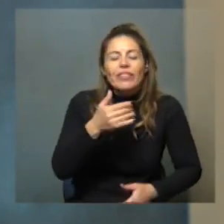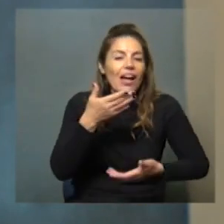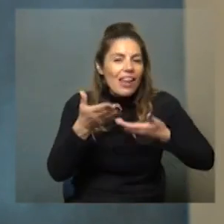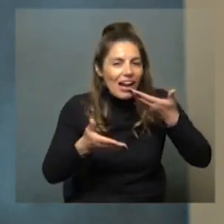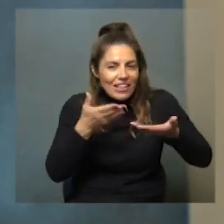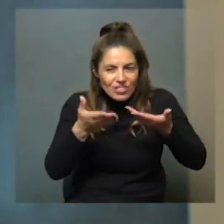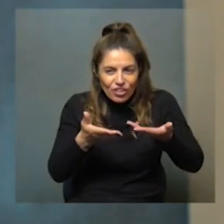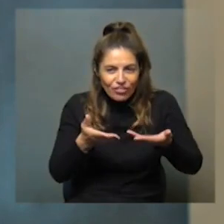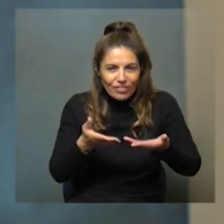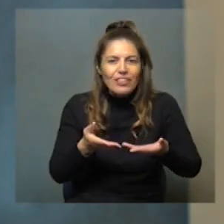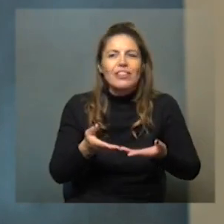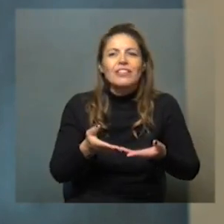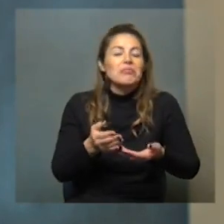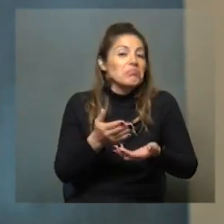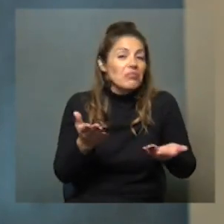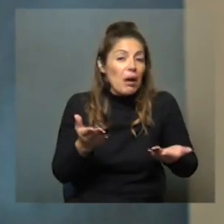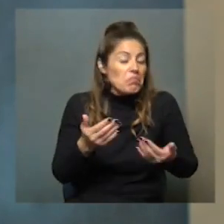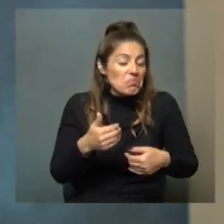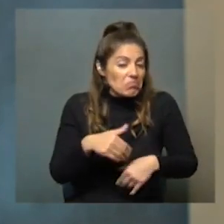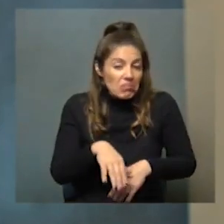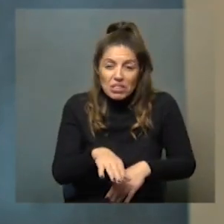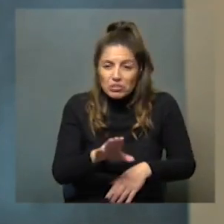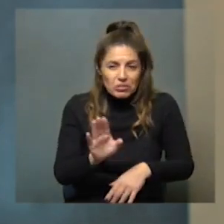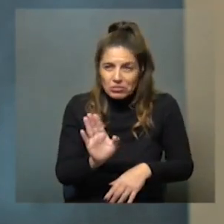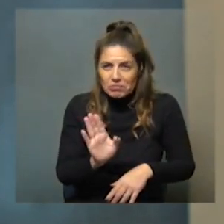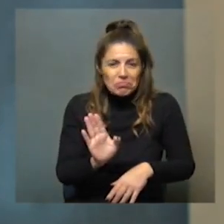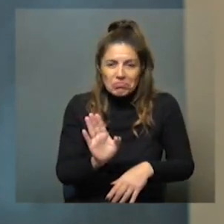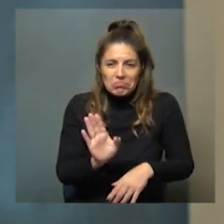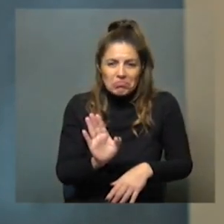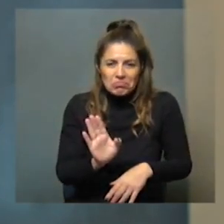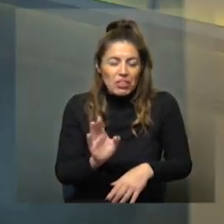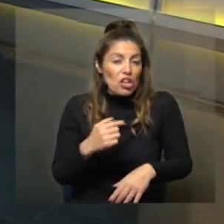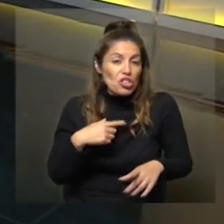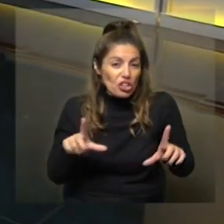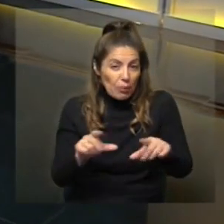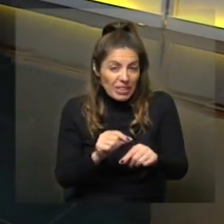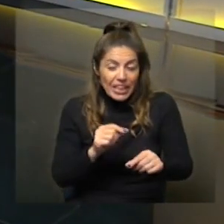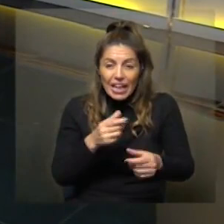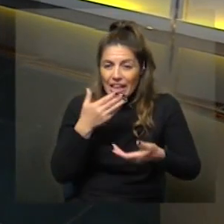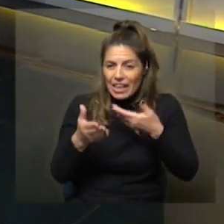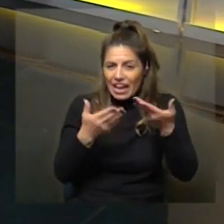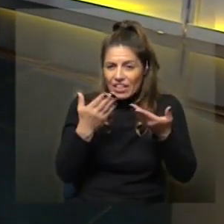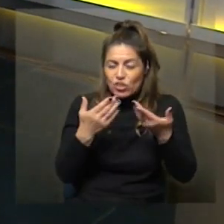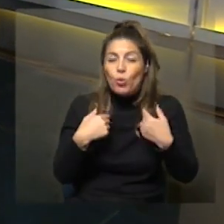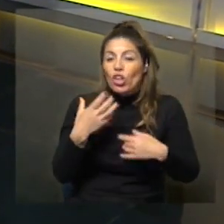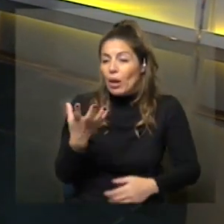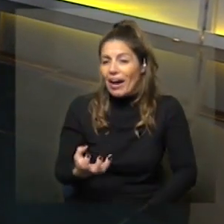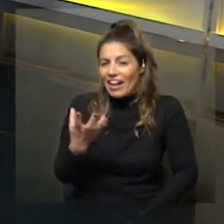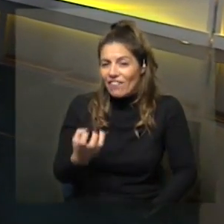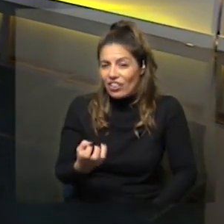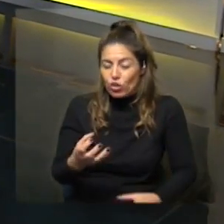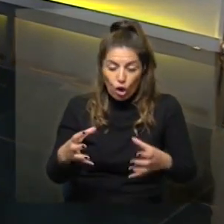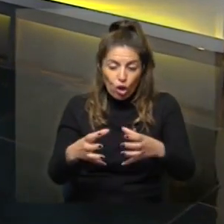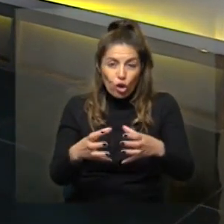Entonces, bueno, pasó. O sea, yo qué sé, ¿viste? Yo terminé el tema, estábamos grabando con Nick, lo hicimos también